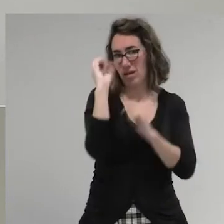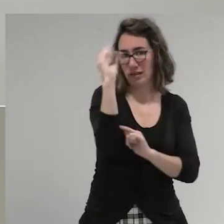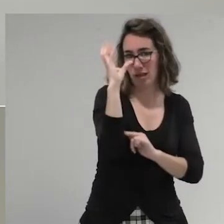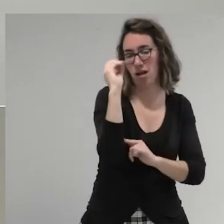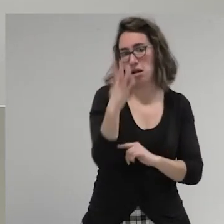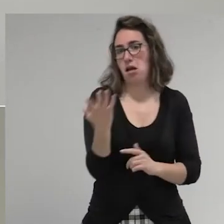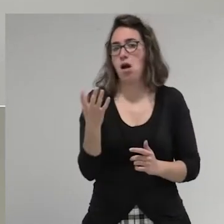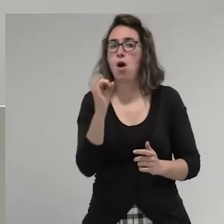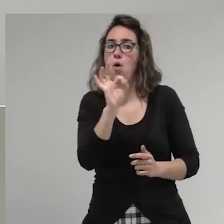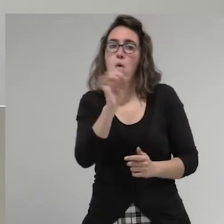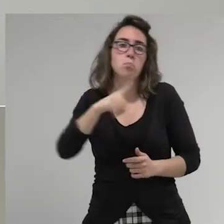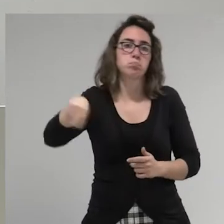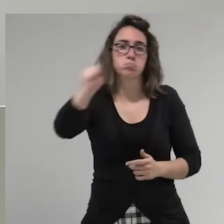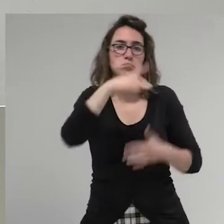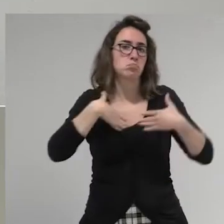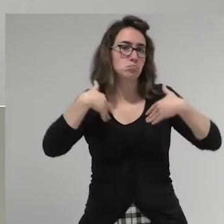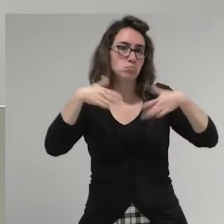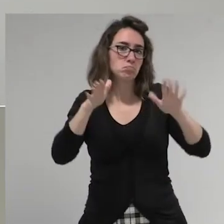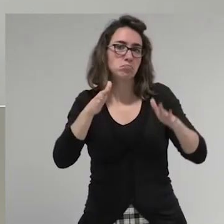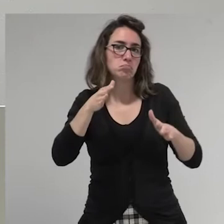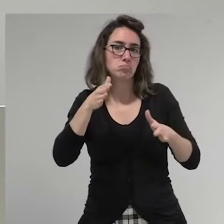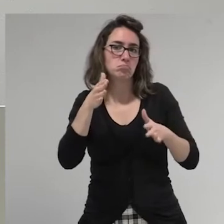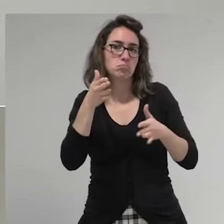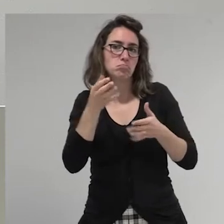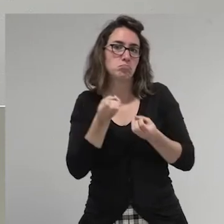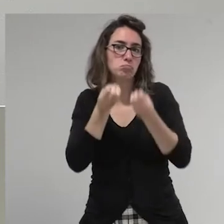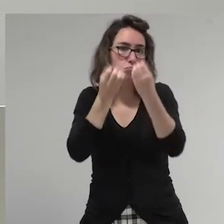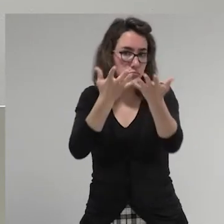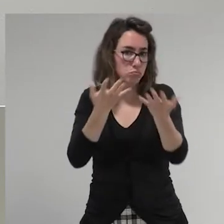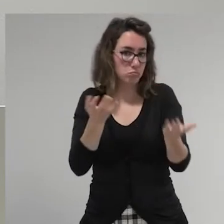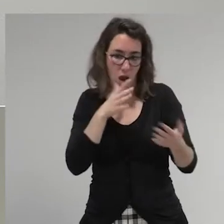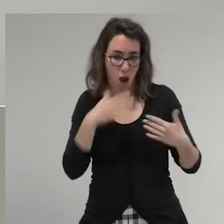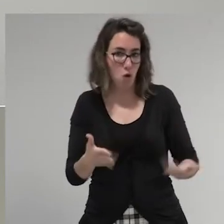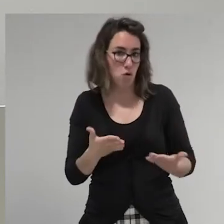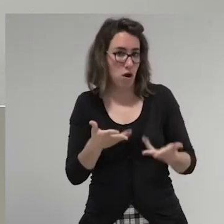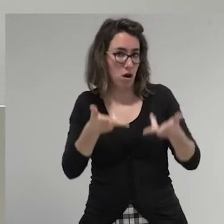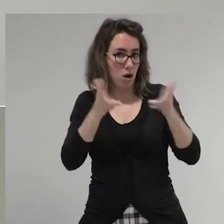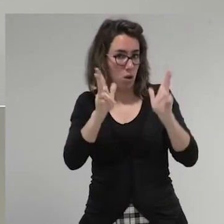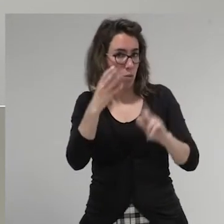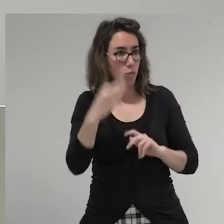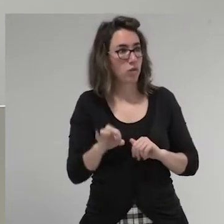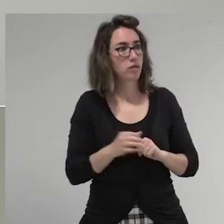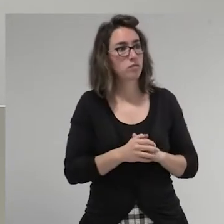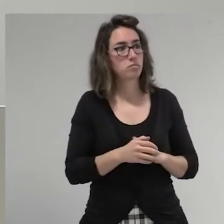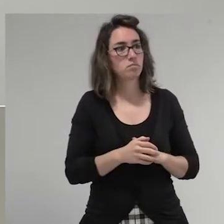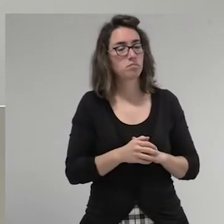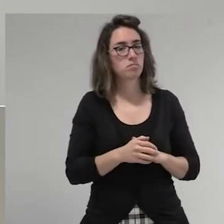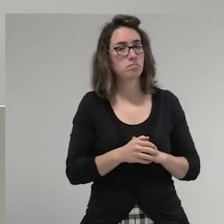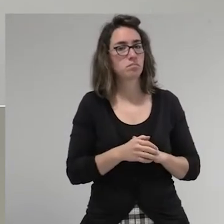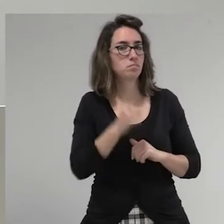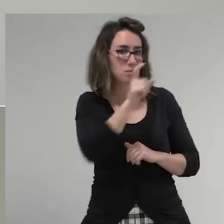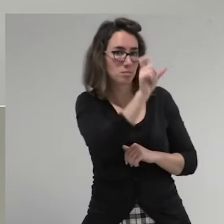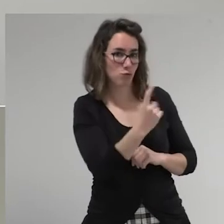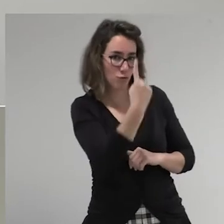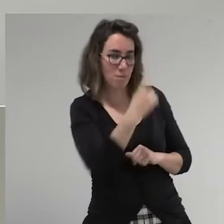todo lo que queréis exponer ahora es el momento. Ahí tenemos a una compañera que